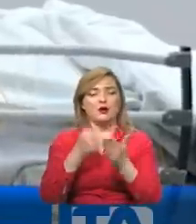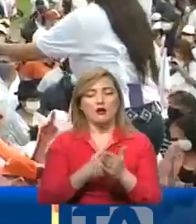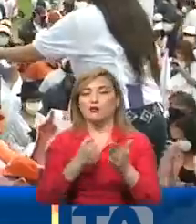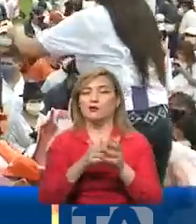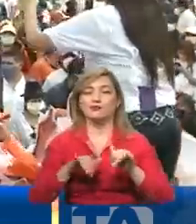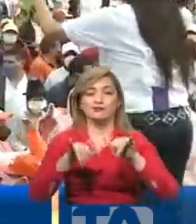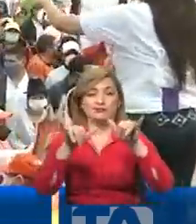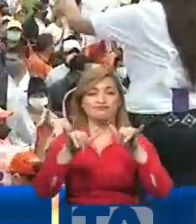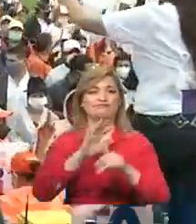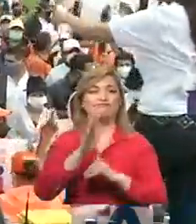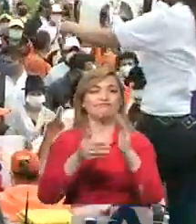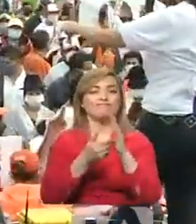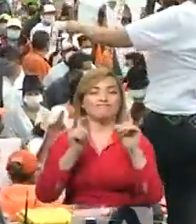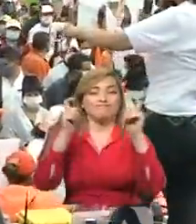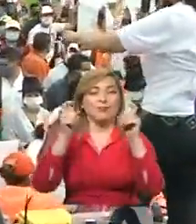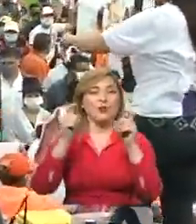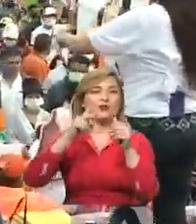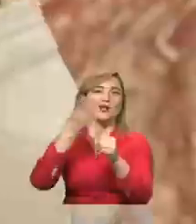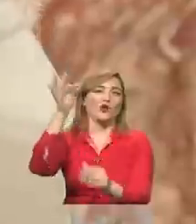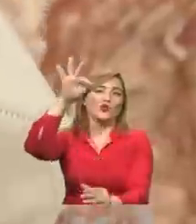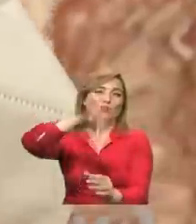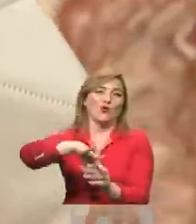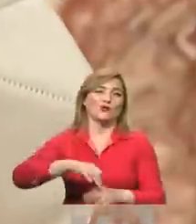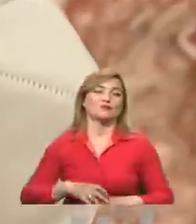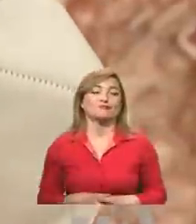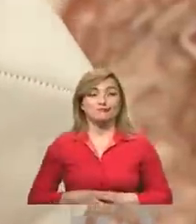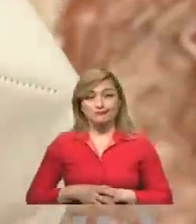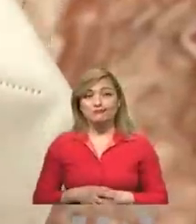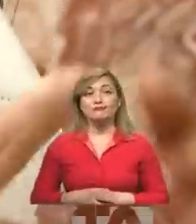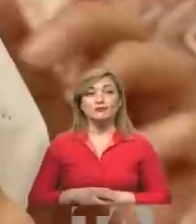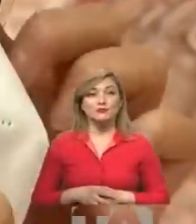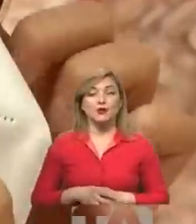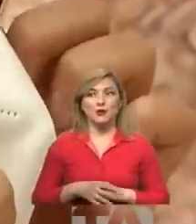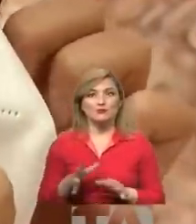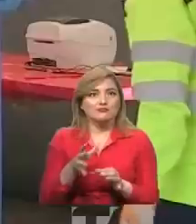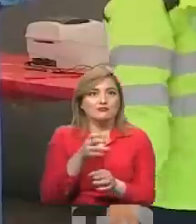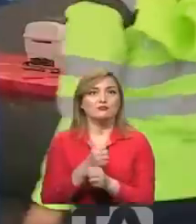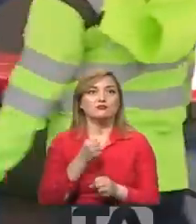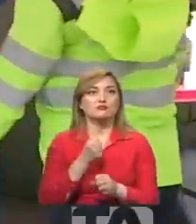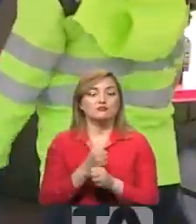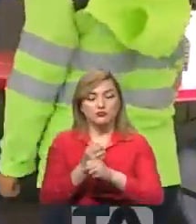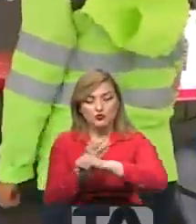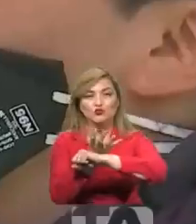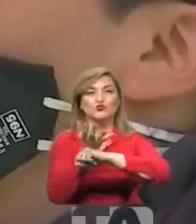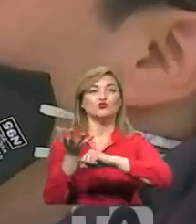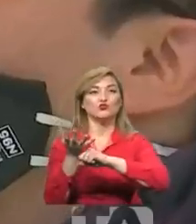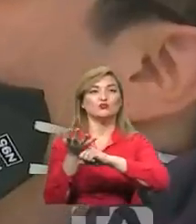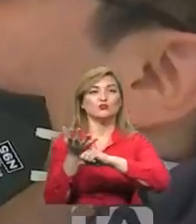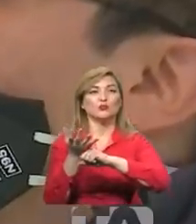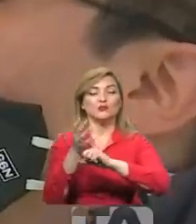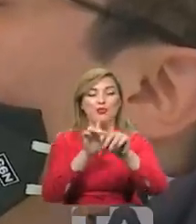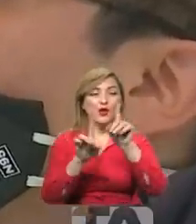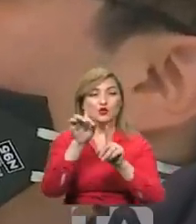luego llegará nuevamente la campaña para el balotaje. Por ahora, además de las medidas de bioseguridad, recomiendan no dejar de lado